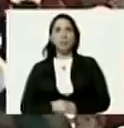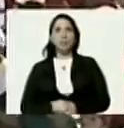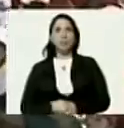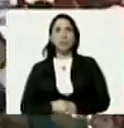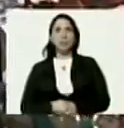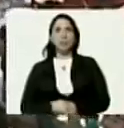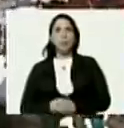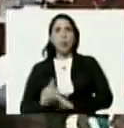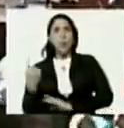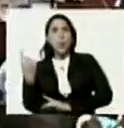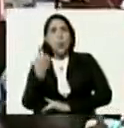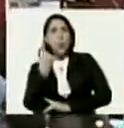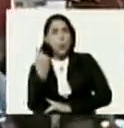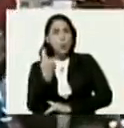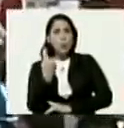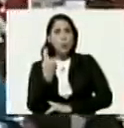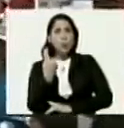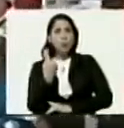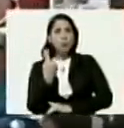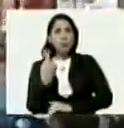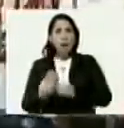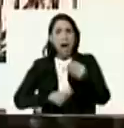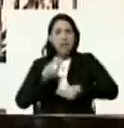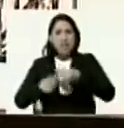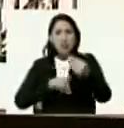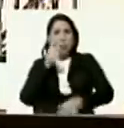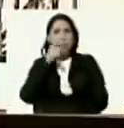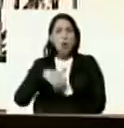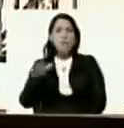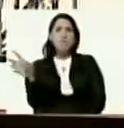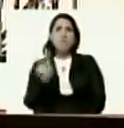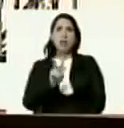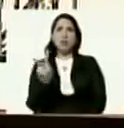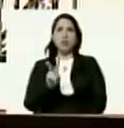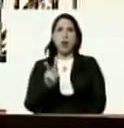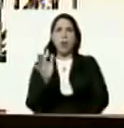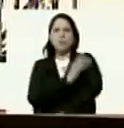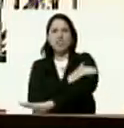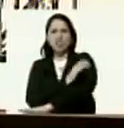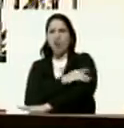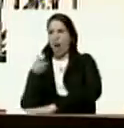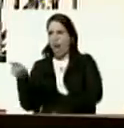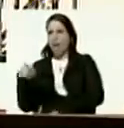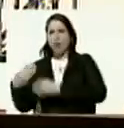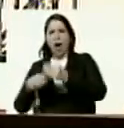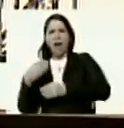Y lo único que le han traído al pueblo de Venezuela son amenazas